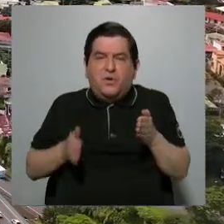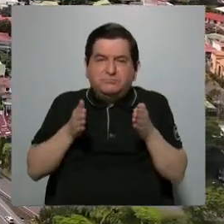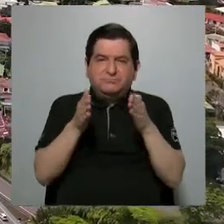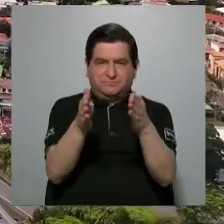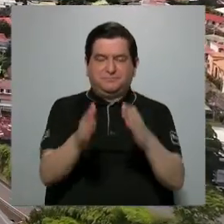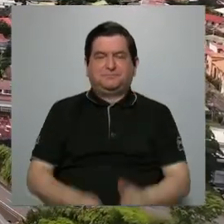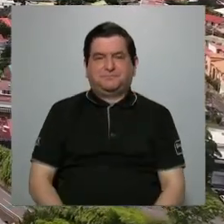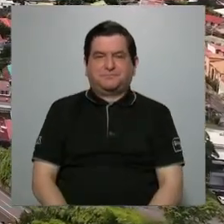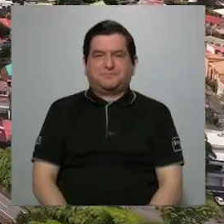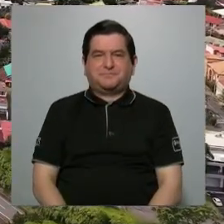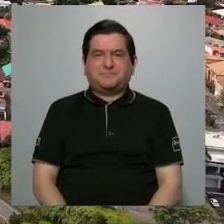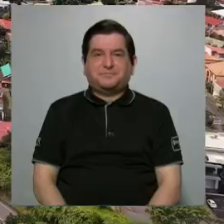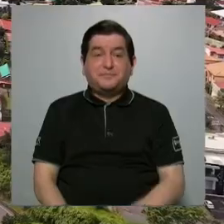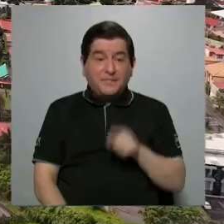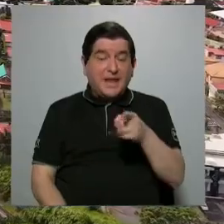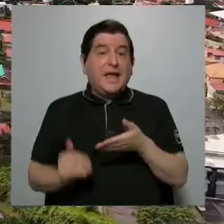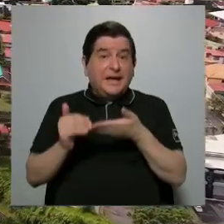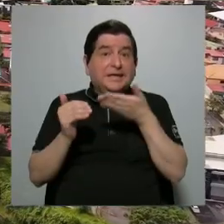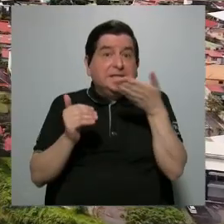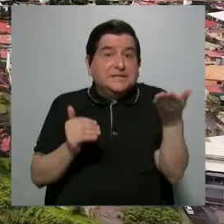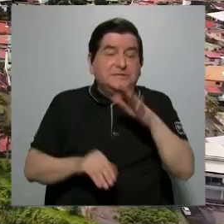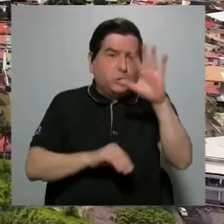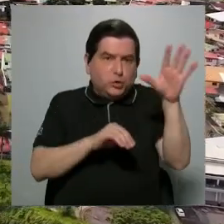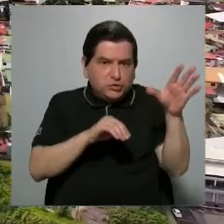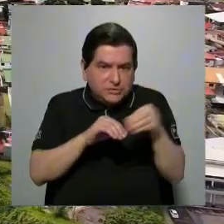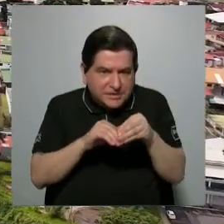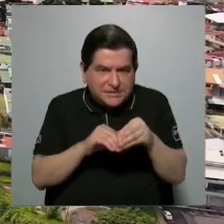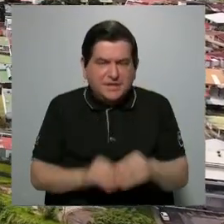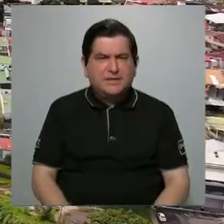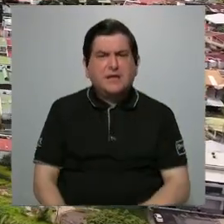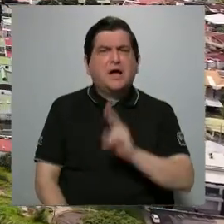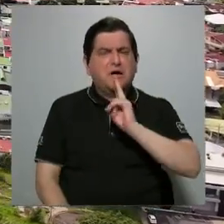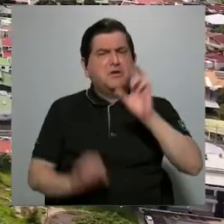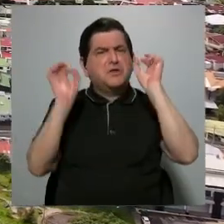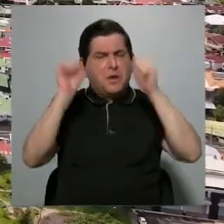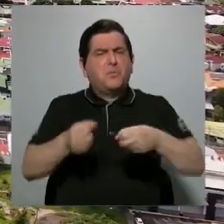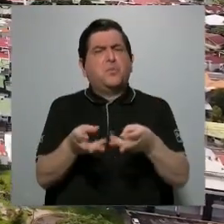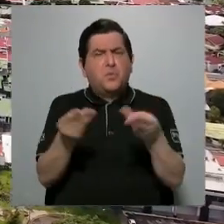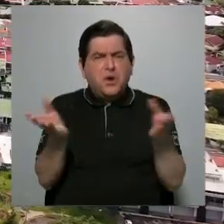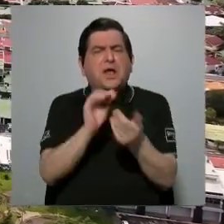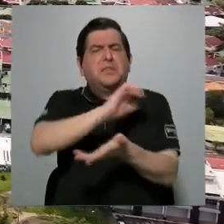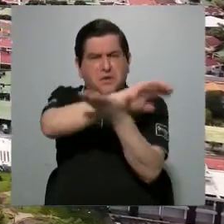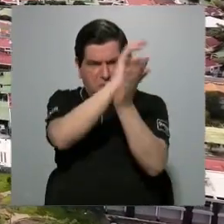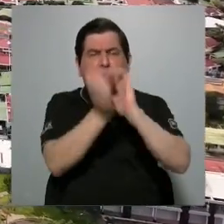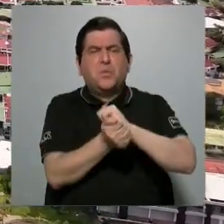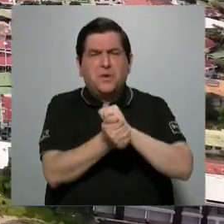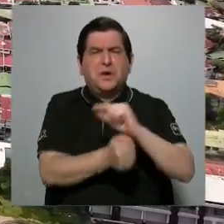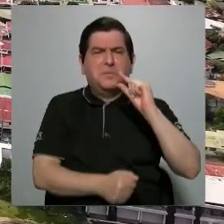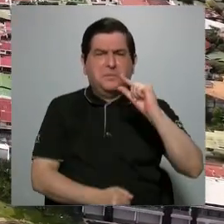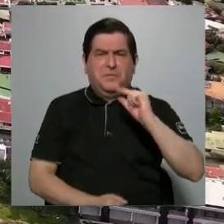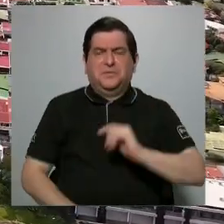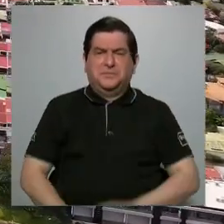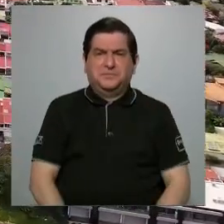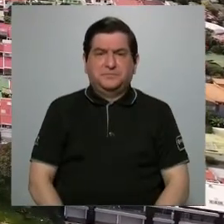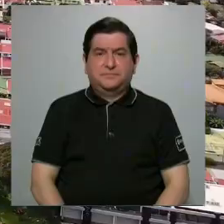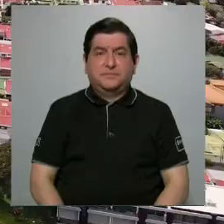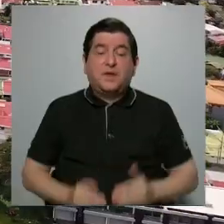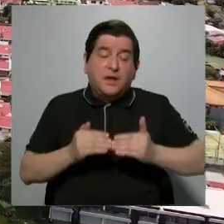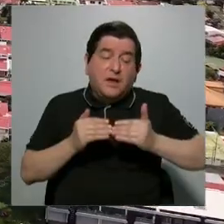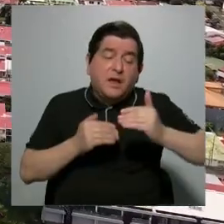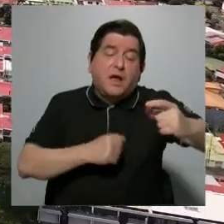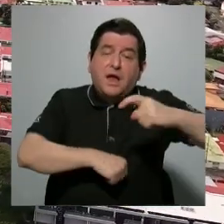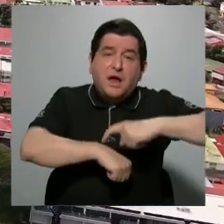etcétera. Entonces esas cositas sumadas en conjunto, la verdad es que pueden ir generando transformaciones pequeñas, ¿verdad? Que a lo largo del